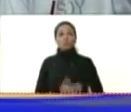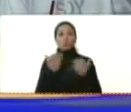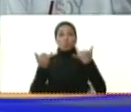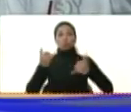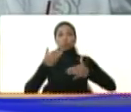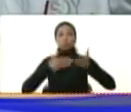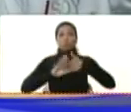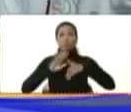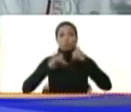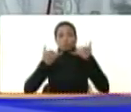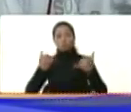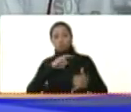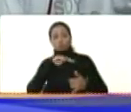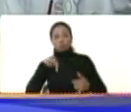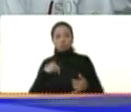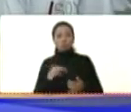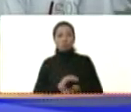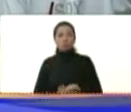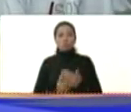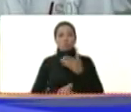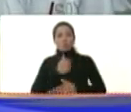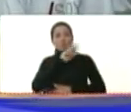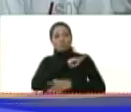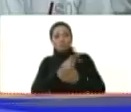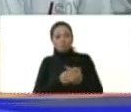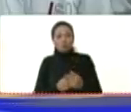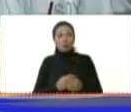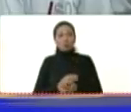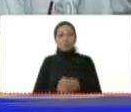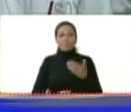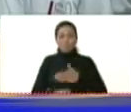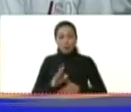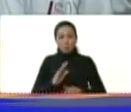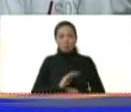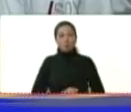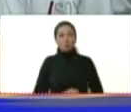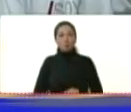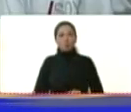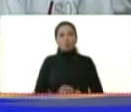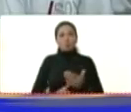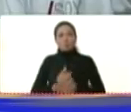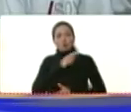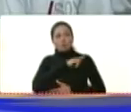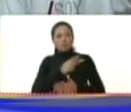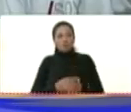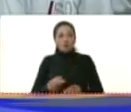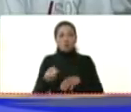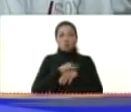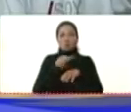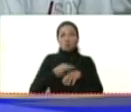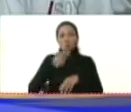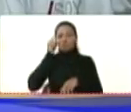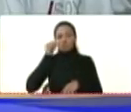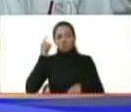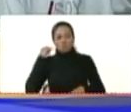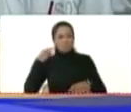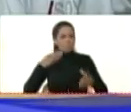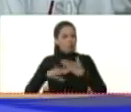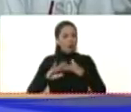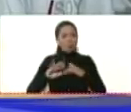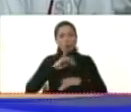vamos con más fuerza, Ildemaro, con más fuerza, gobernadores,